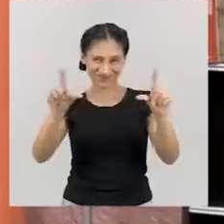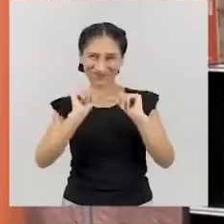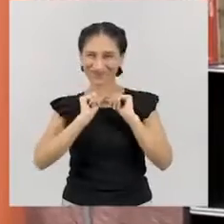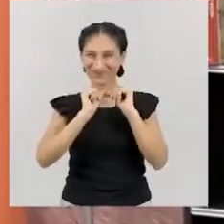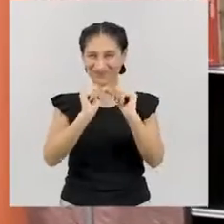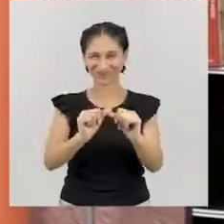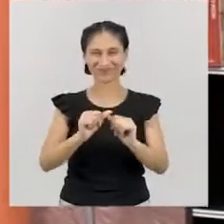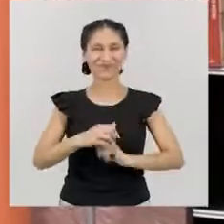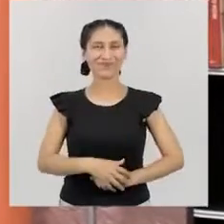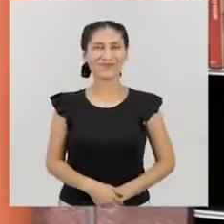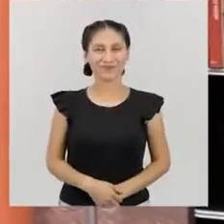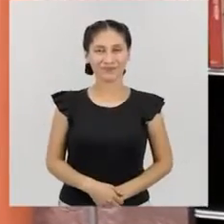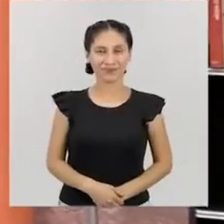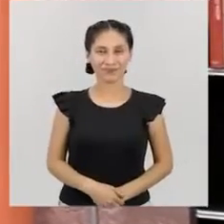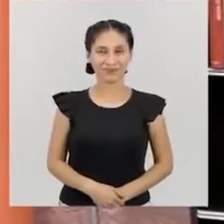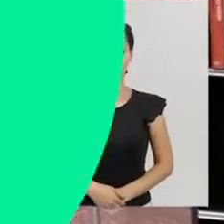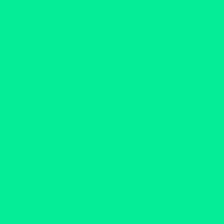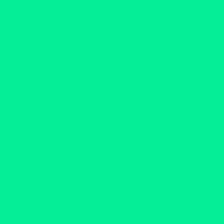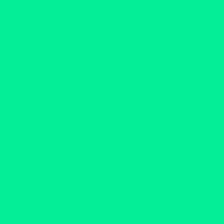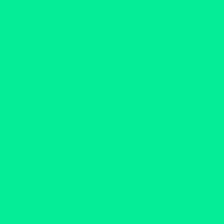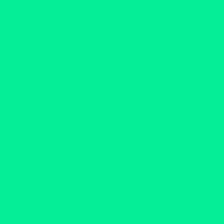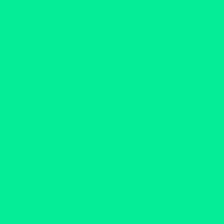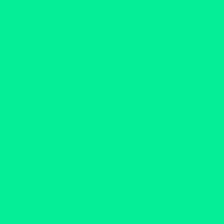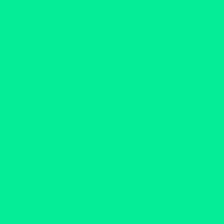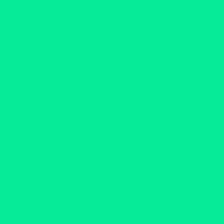resolver juntos más ejercicios.